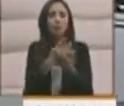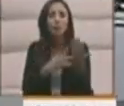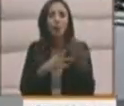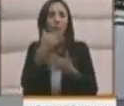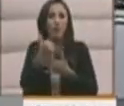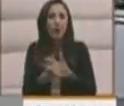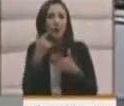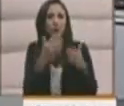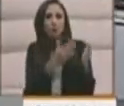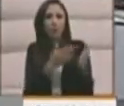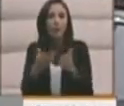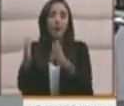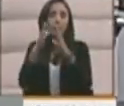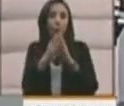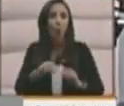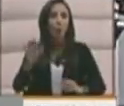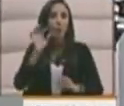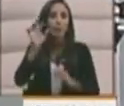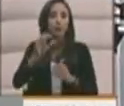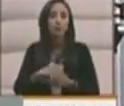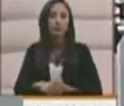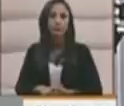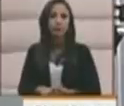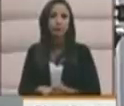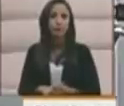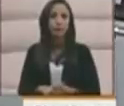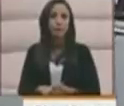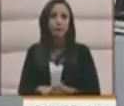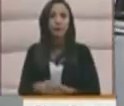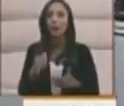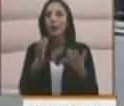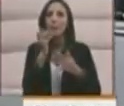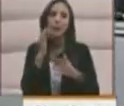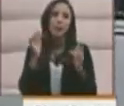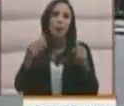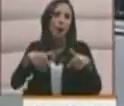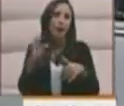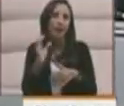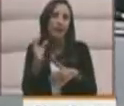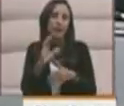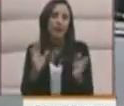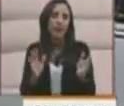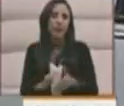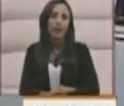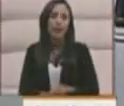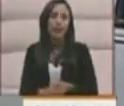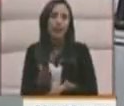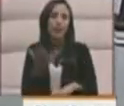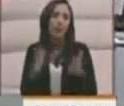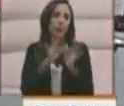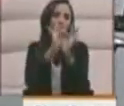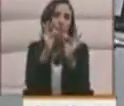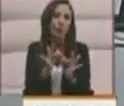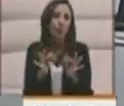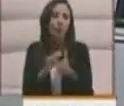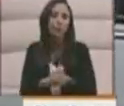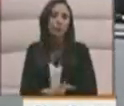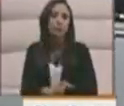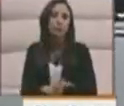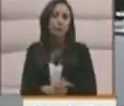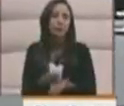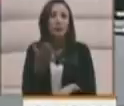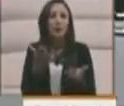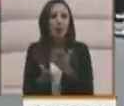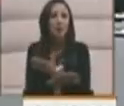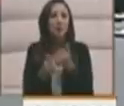lo largo y ancho de Venezuela. En el caso de Caracas, se está dando una feria conuquera bien,